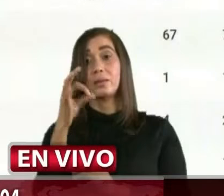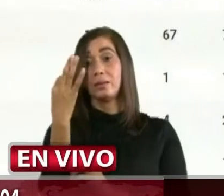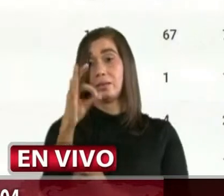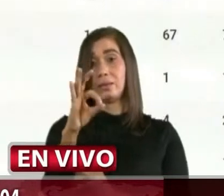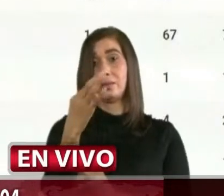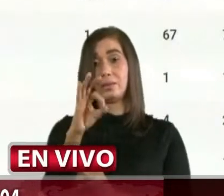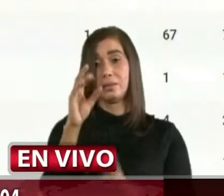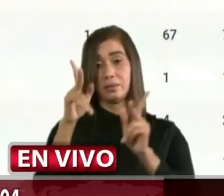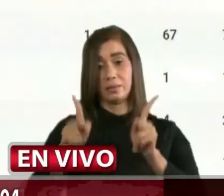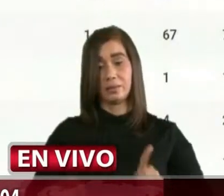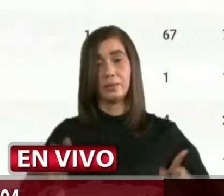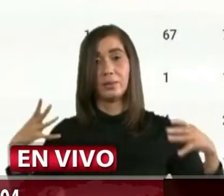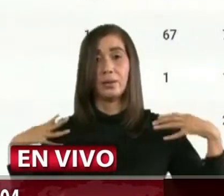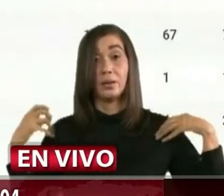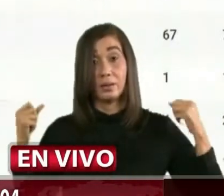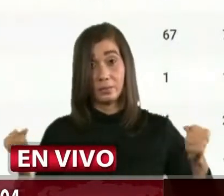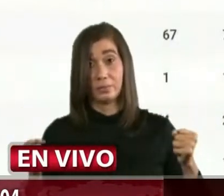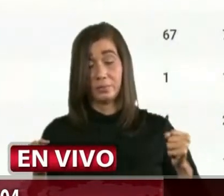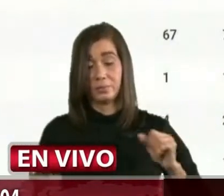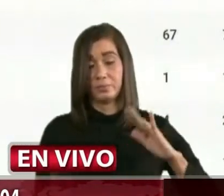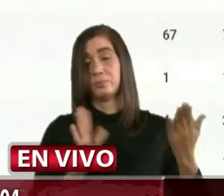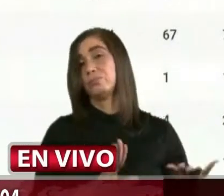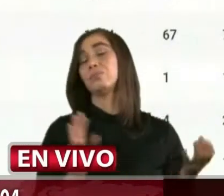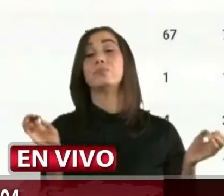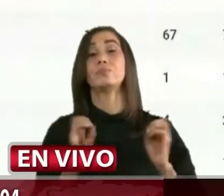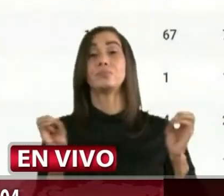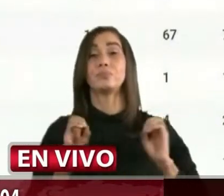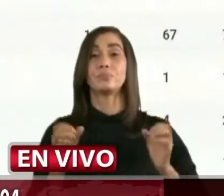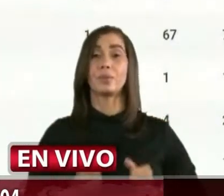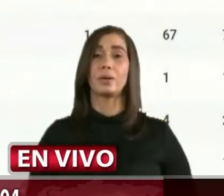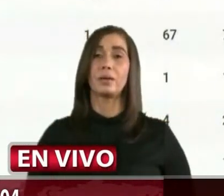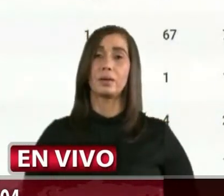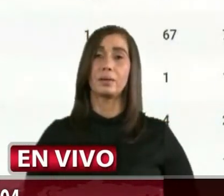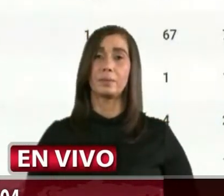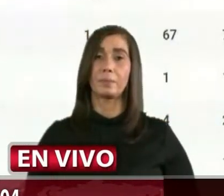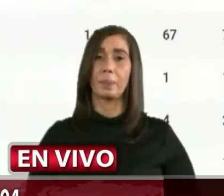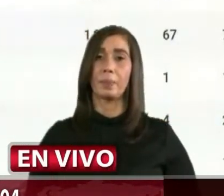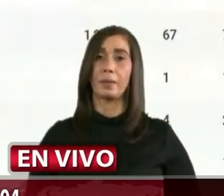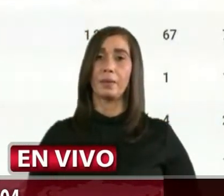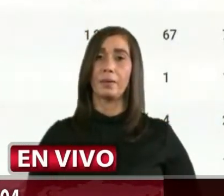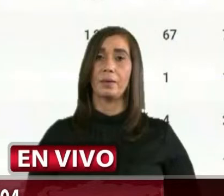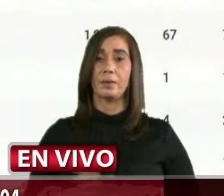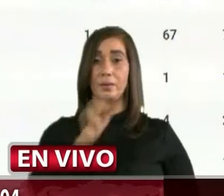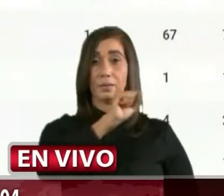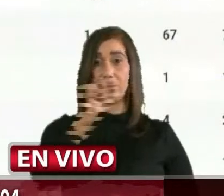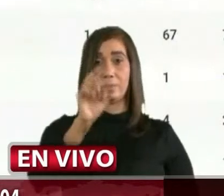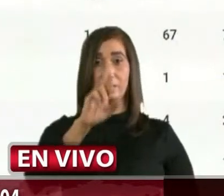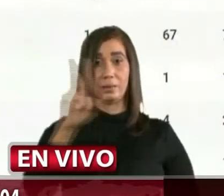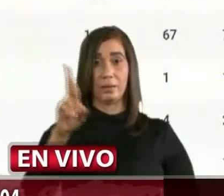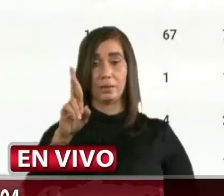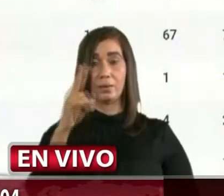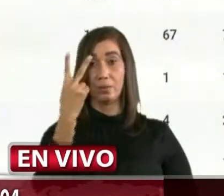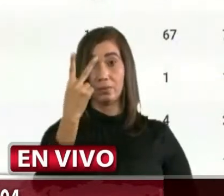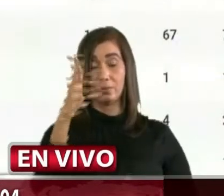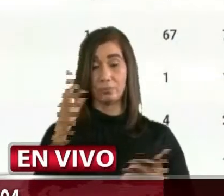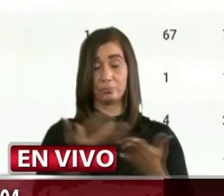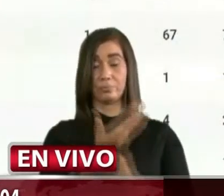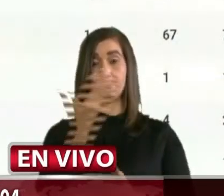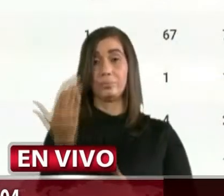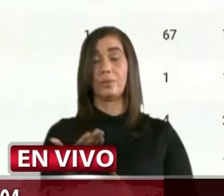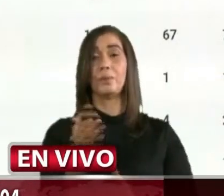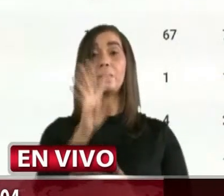719 recuperados, 0 fallecimientos. Santiago Rodríguez, 2 casos